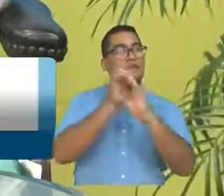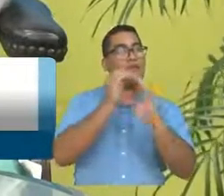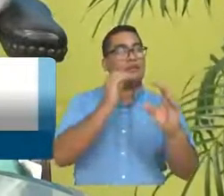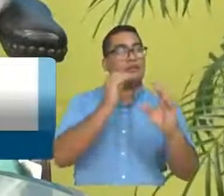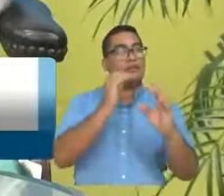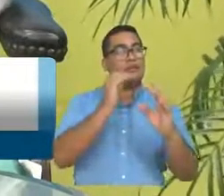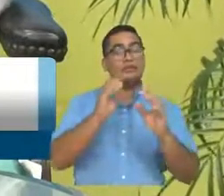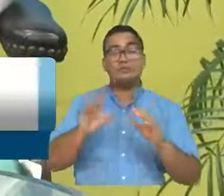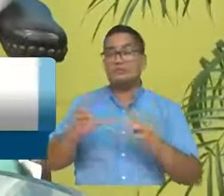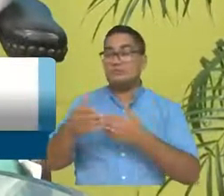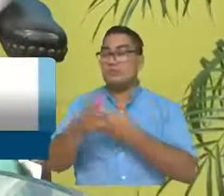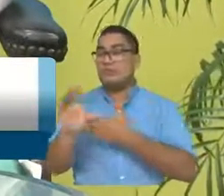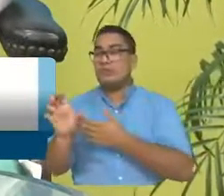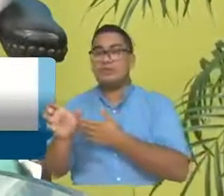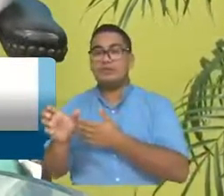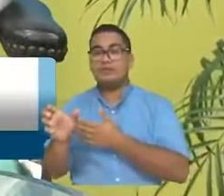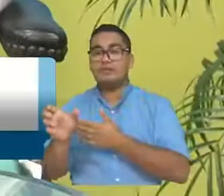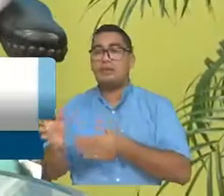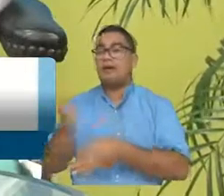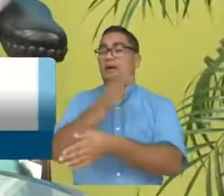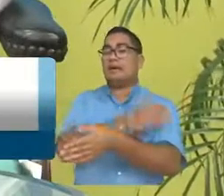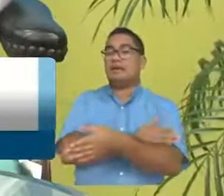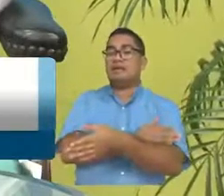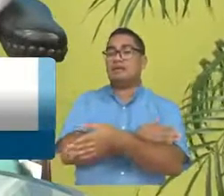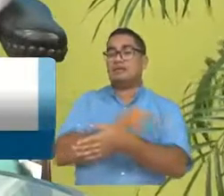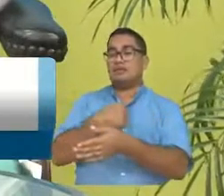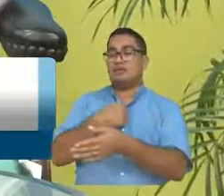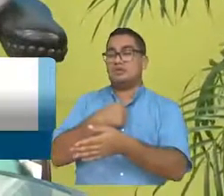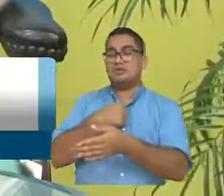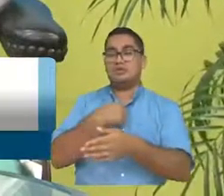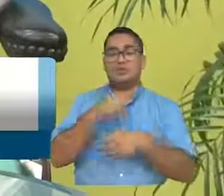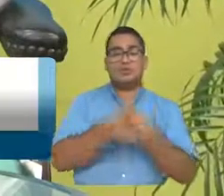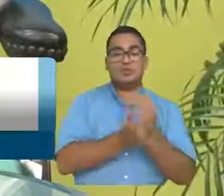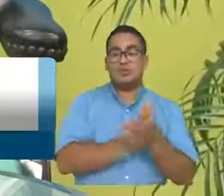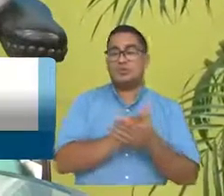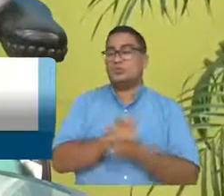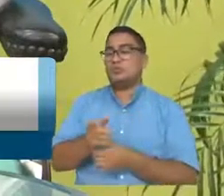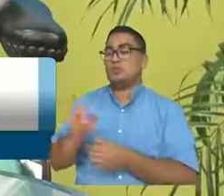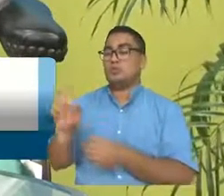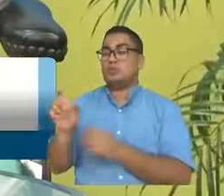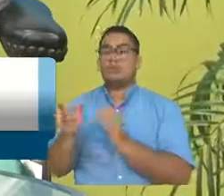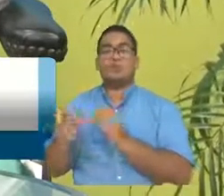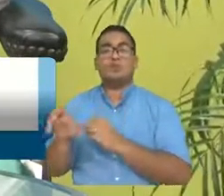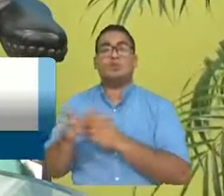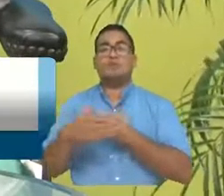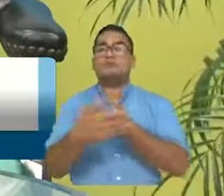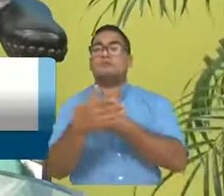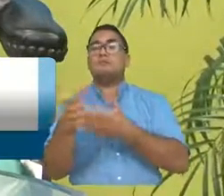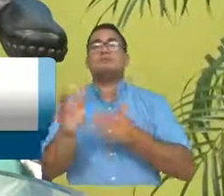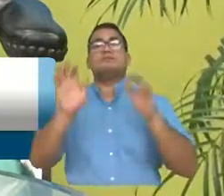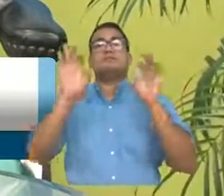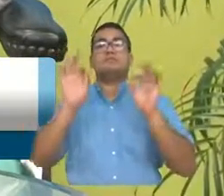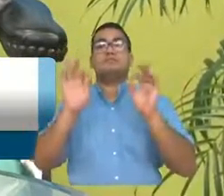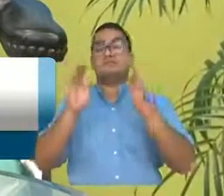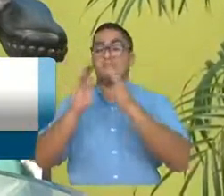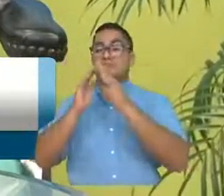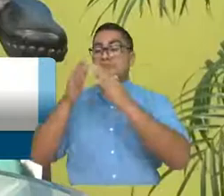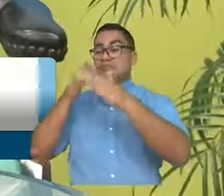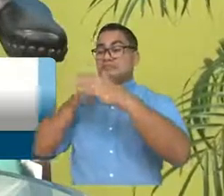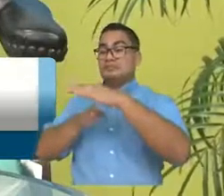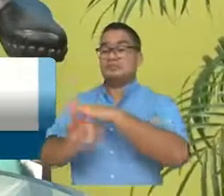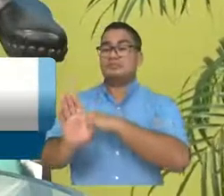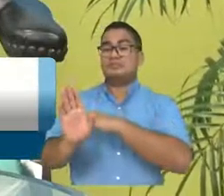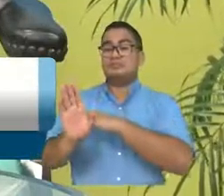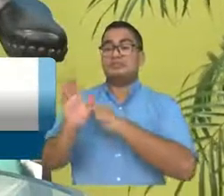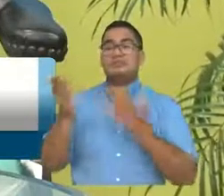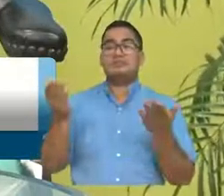central, como que si fuese que lo estuviera lavando con agua y con jabón. Y cuando yo llego a mi casa,